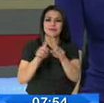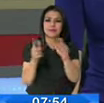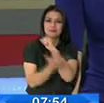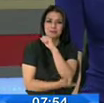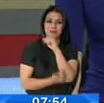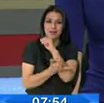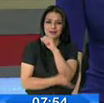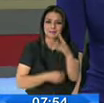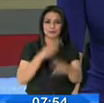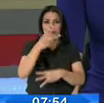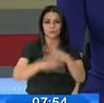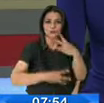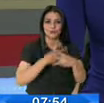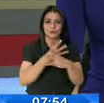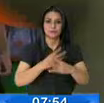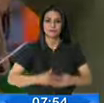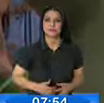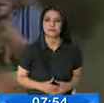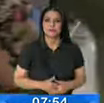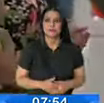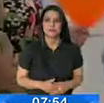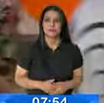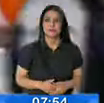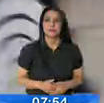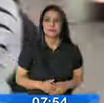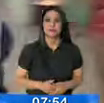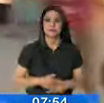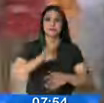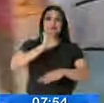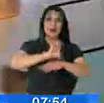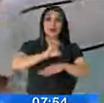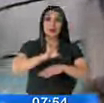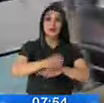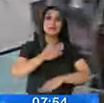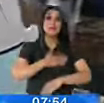diversas partes del mundo. ¡Ecuador, mi país!